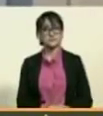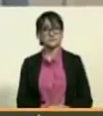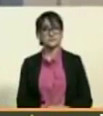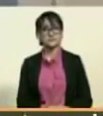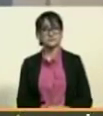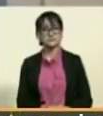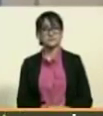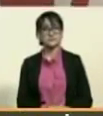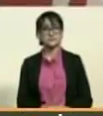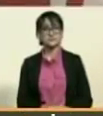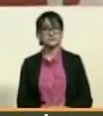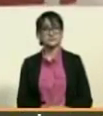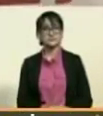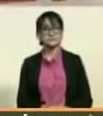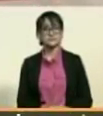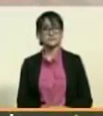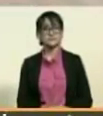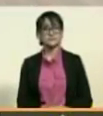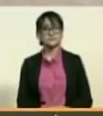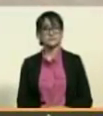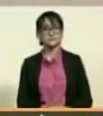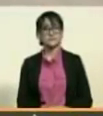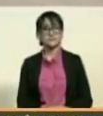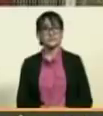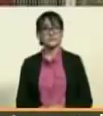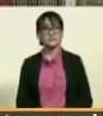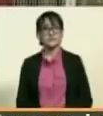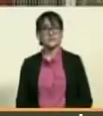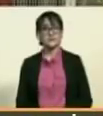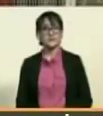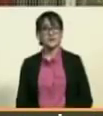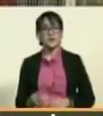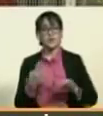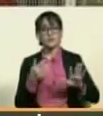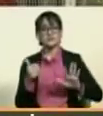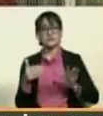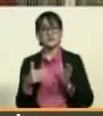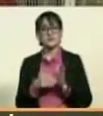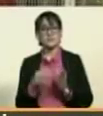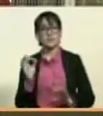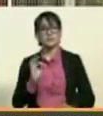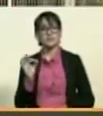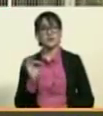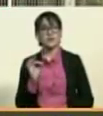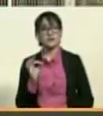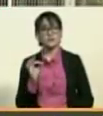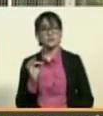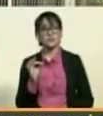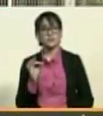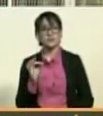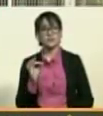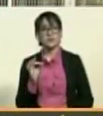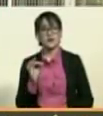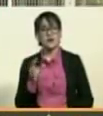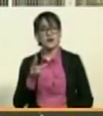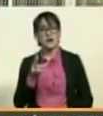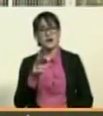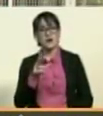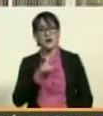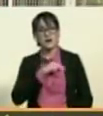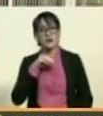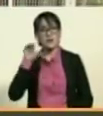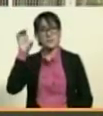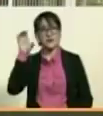Hay 98.600 deltanos y deltanas en el carné de la patria.